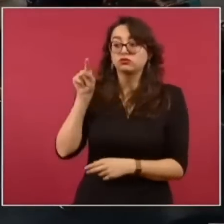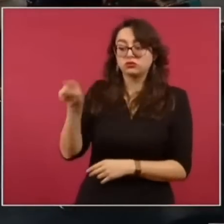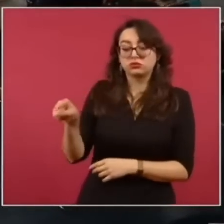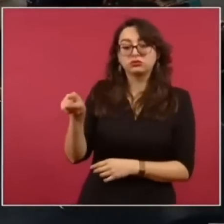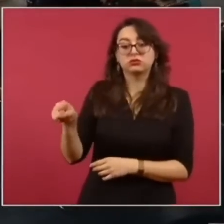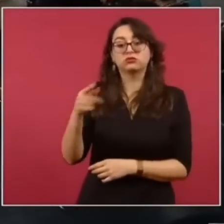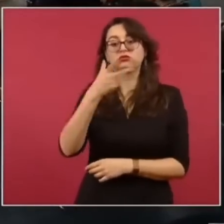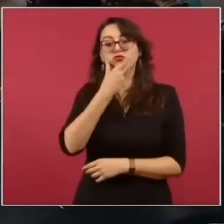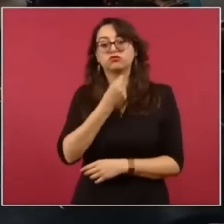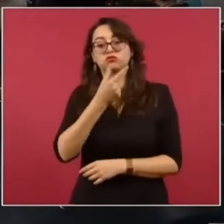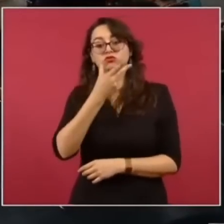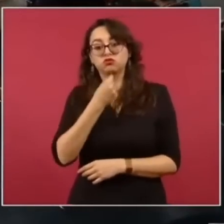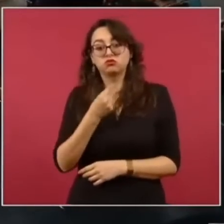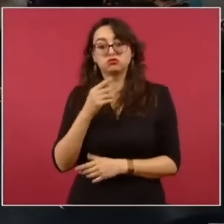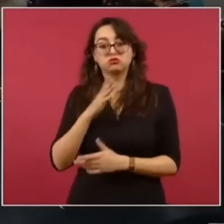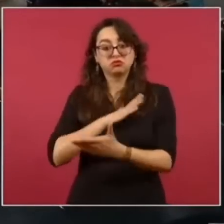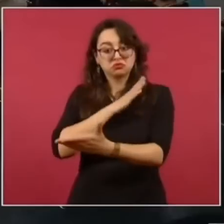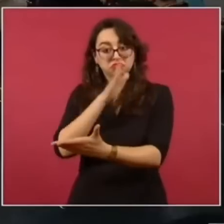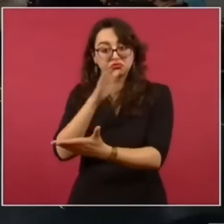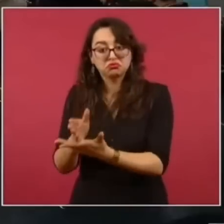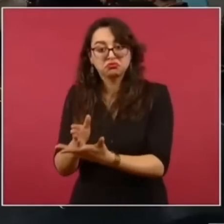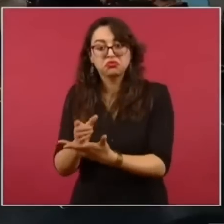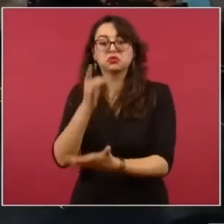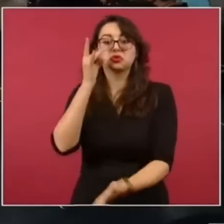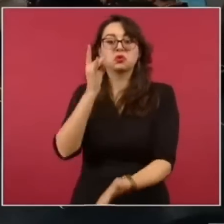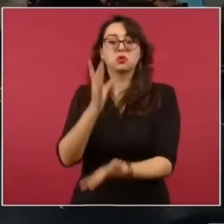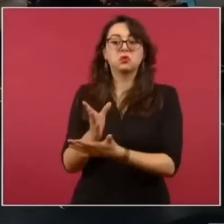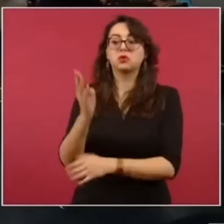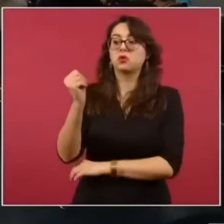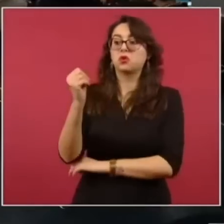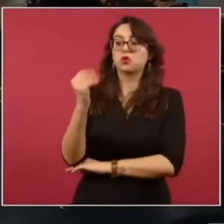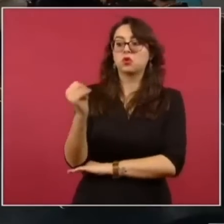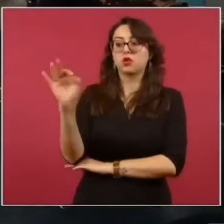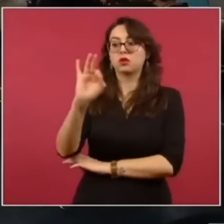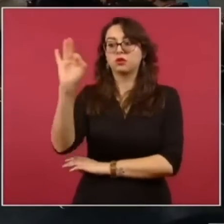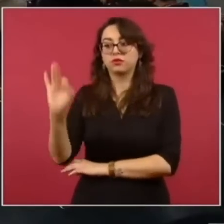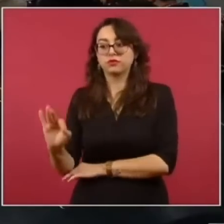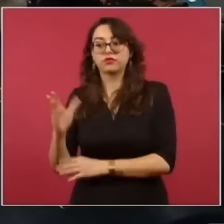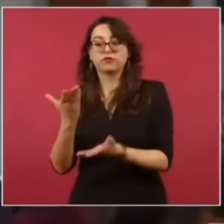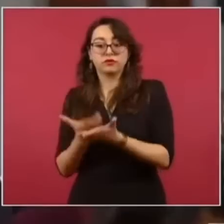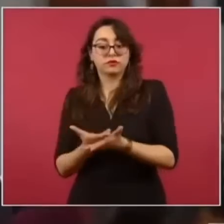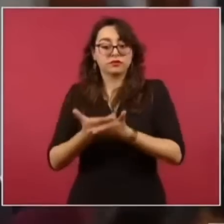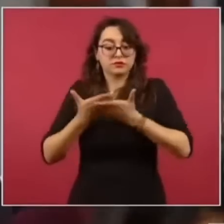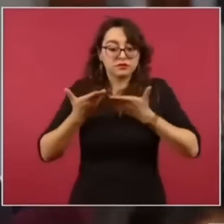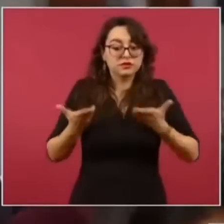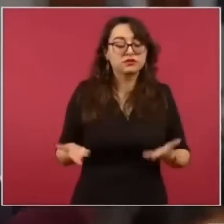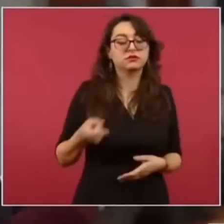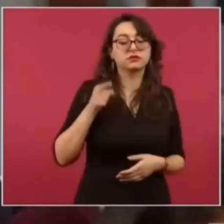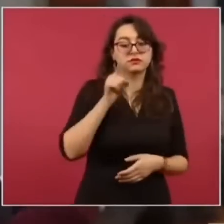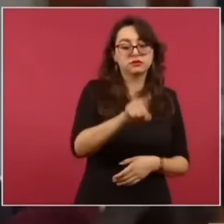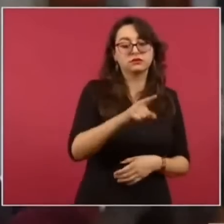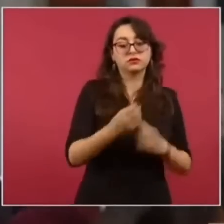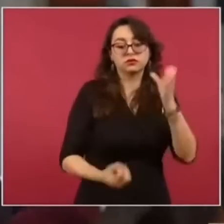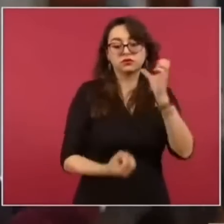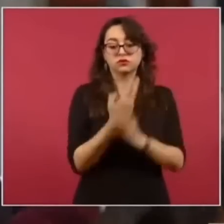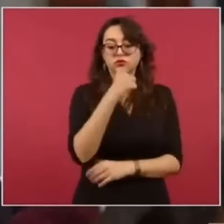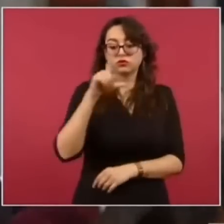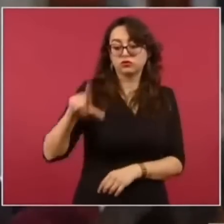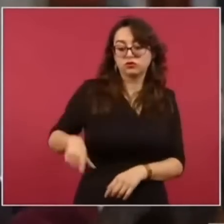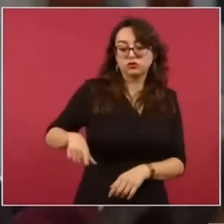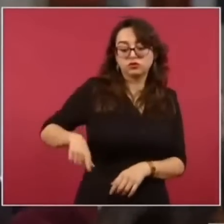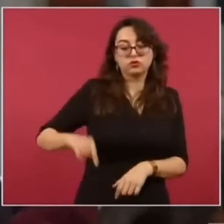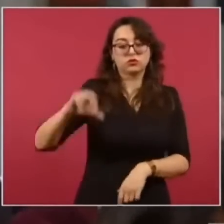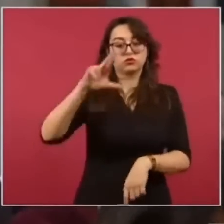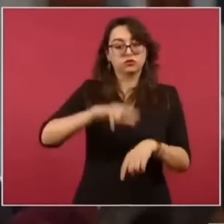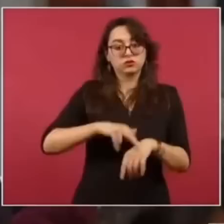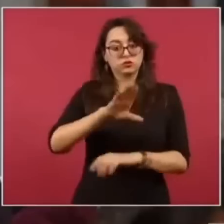58, o sea, el 9%, números que contrastan con la actual administración que lleva apenas 7 meses, donde de las 95